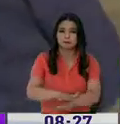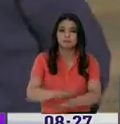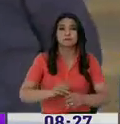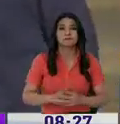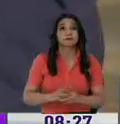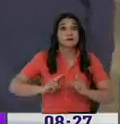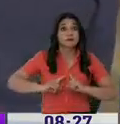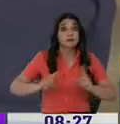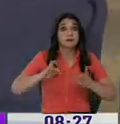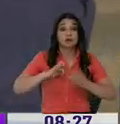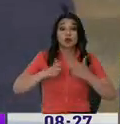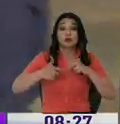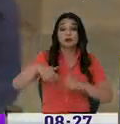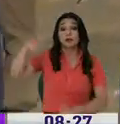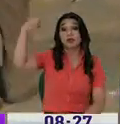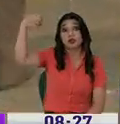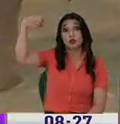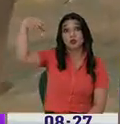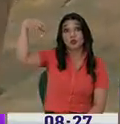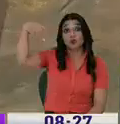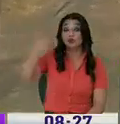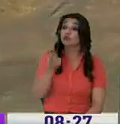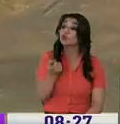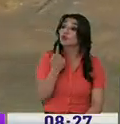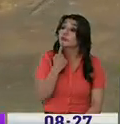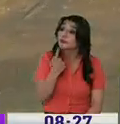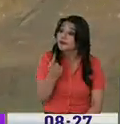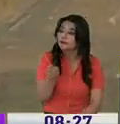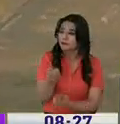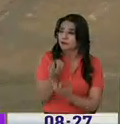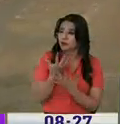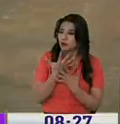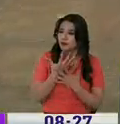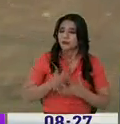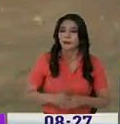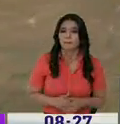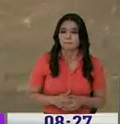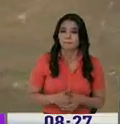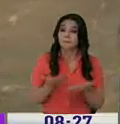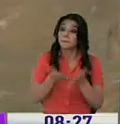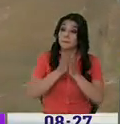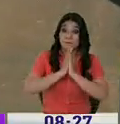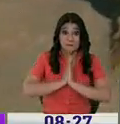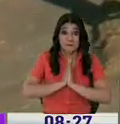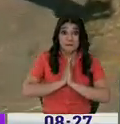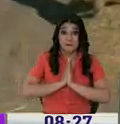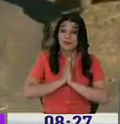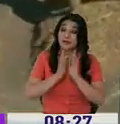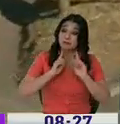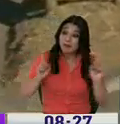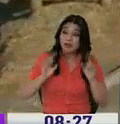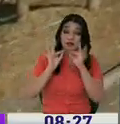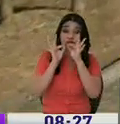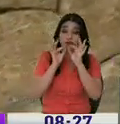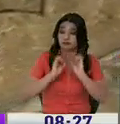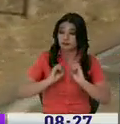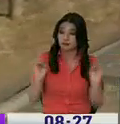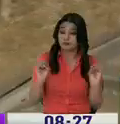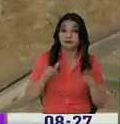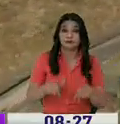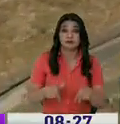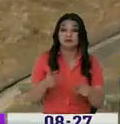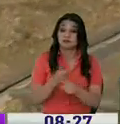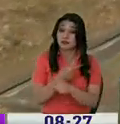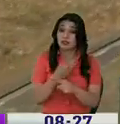pequeño problema que son las luminarias mi señora me decía y me contaba que él pese a sus solicitudes pues no han sido reparadas y esto ha